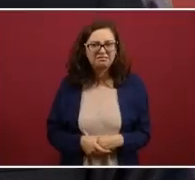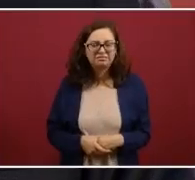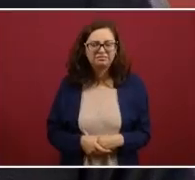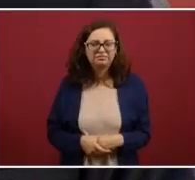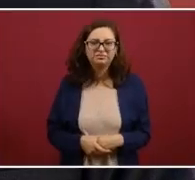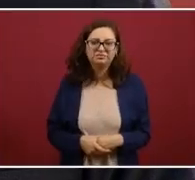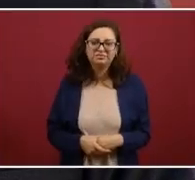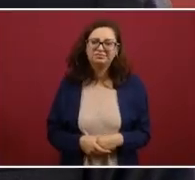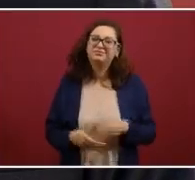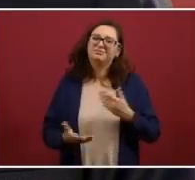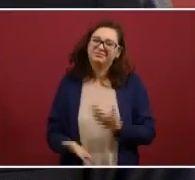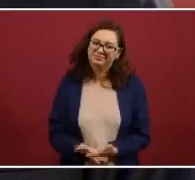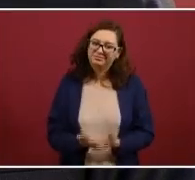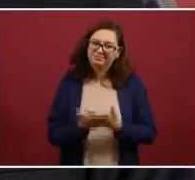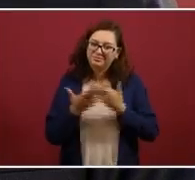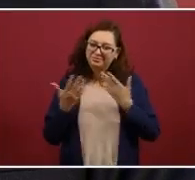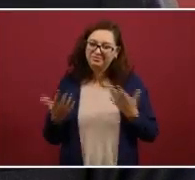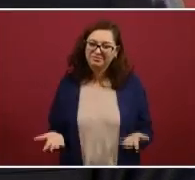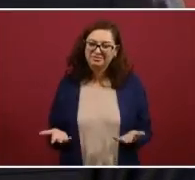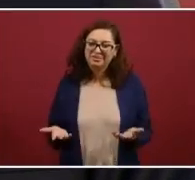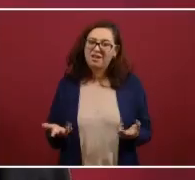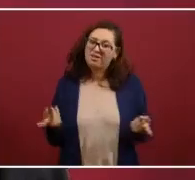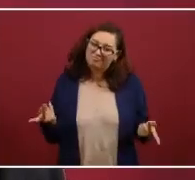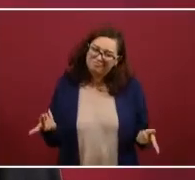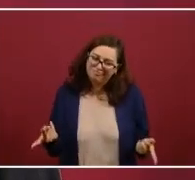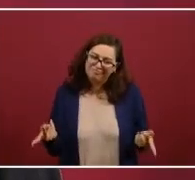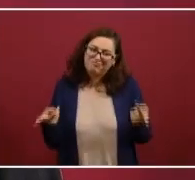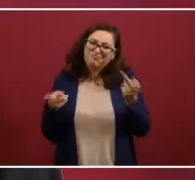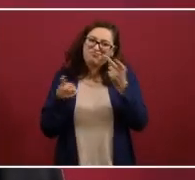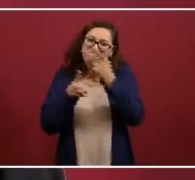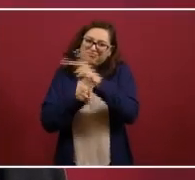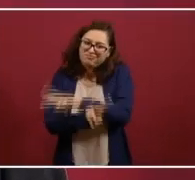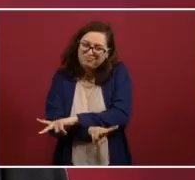Ahora es lo contrario.